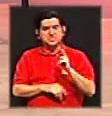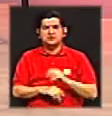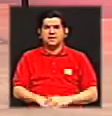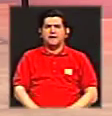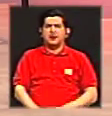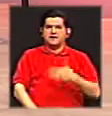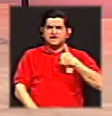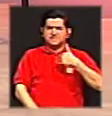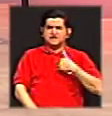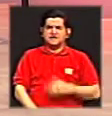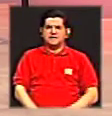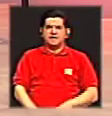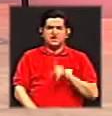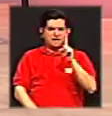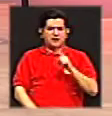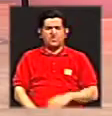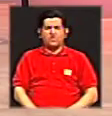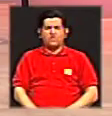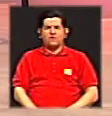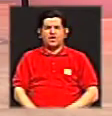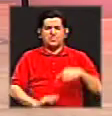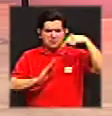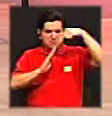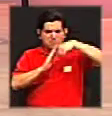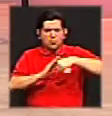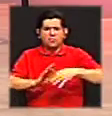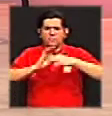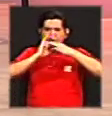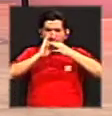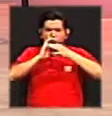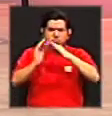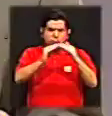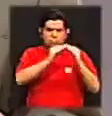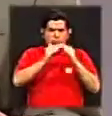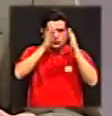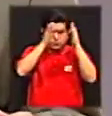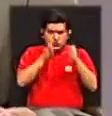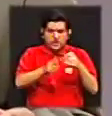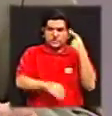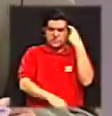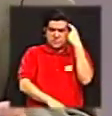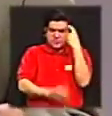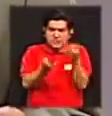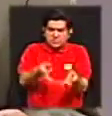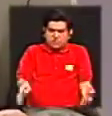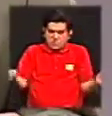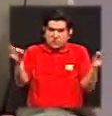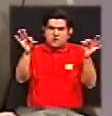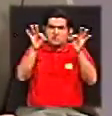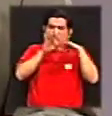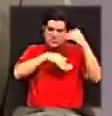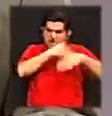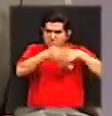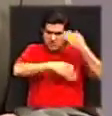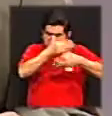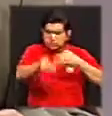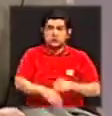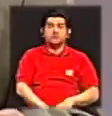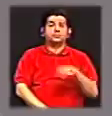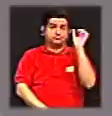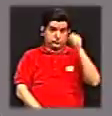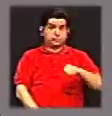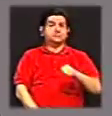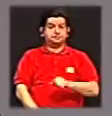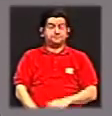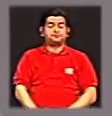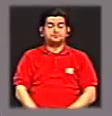hay un arraigo muy profundo entre la ciudadanía acerca de la importancia de esos procesos. Sí, absolutamente.